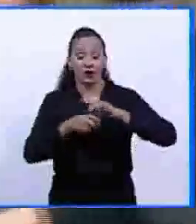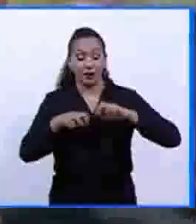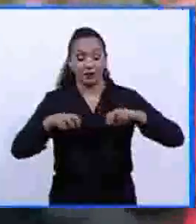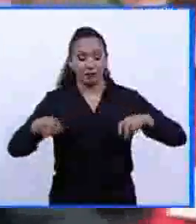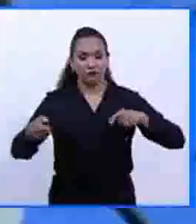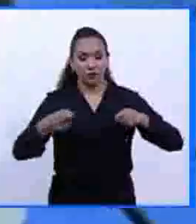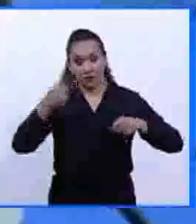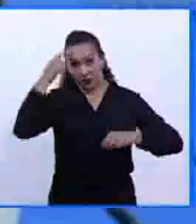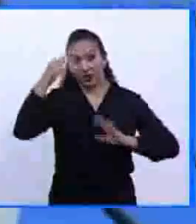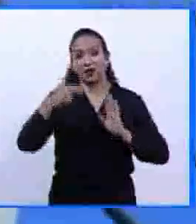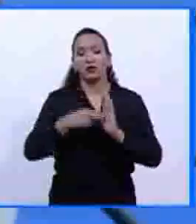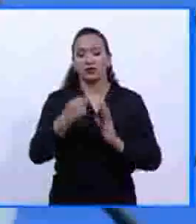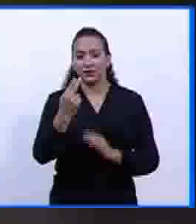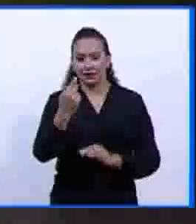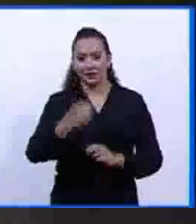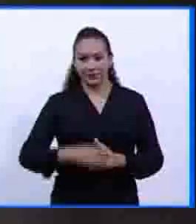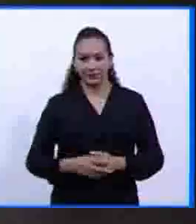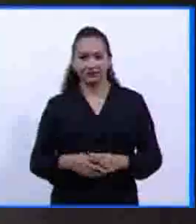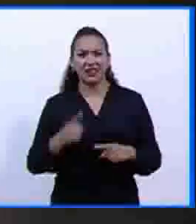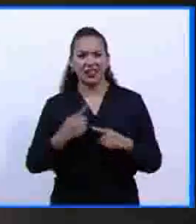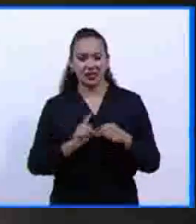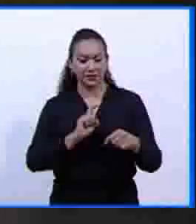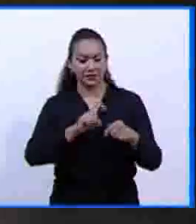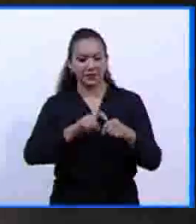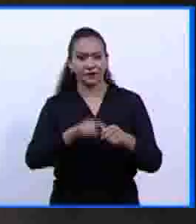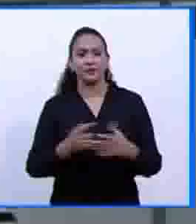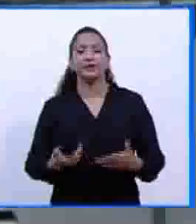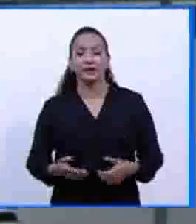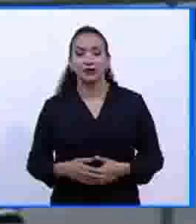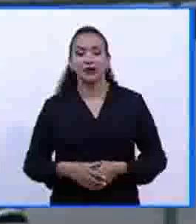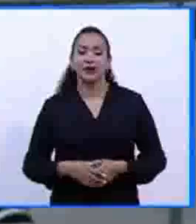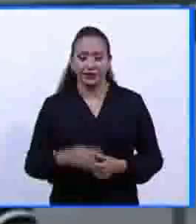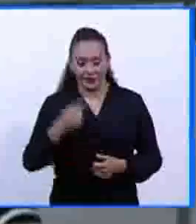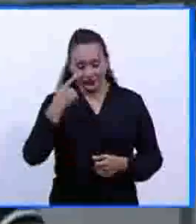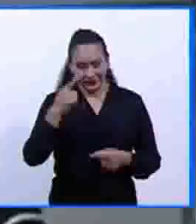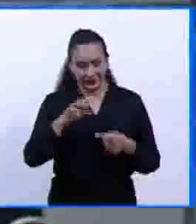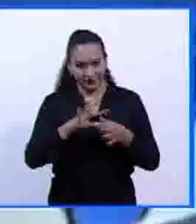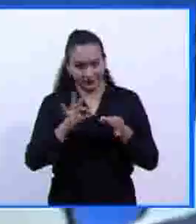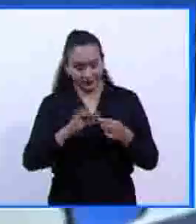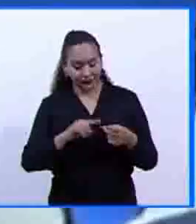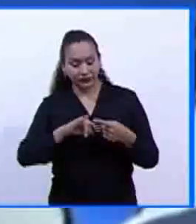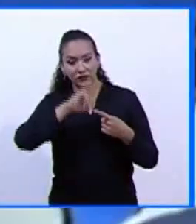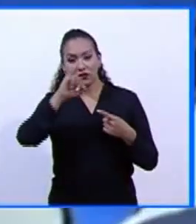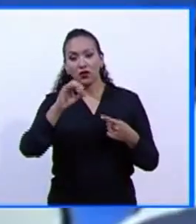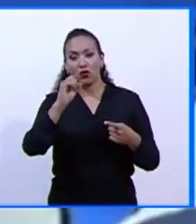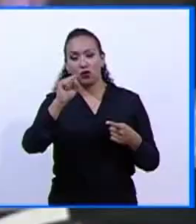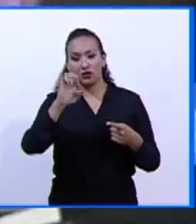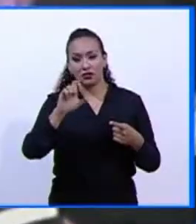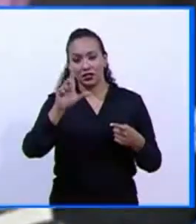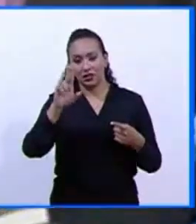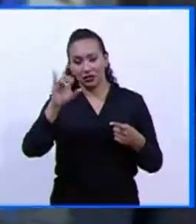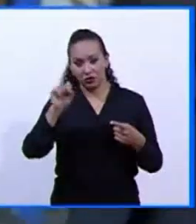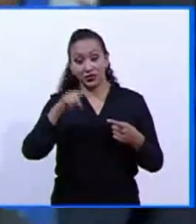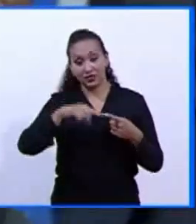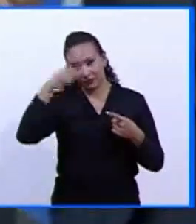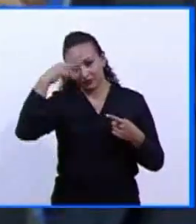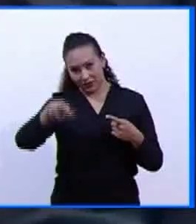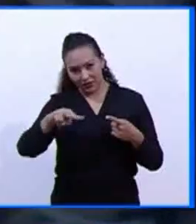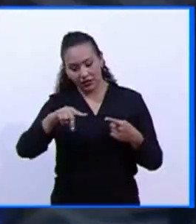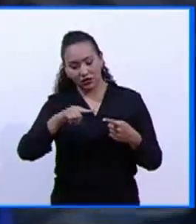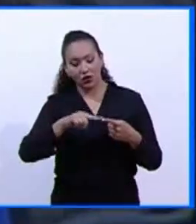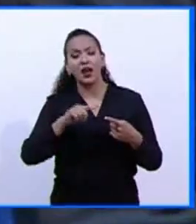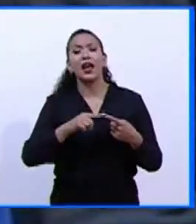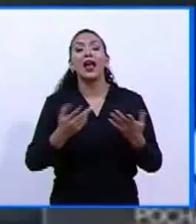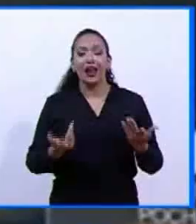para 2025, misma que estará integrada de la siguiente manera. José Luis Caballero Ochoa, de México, fue